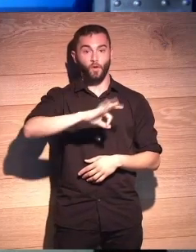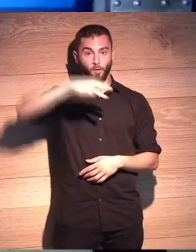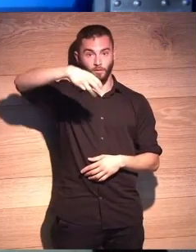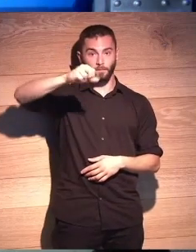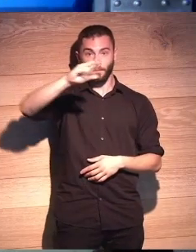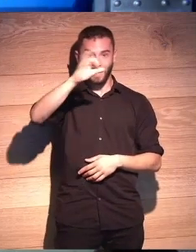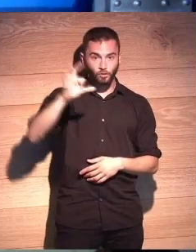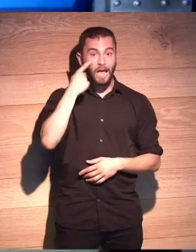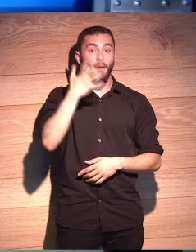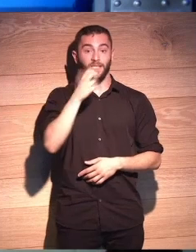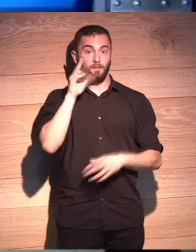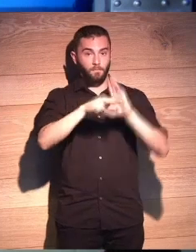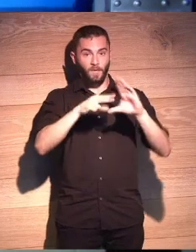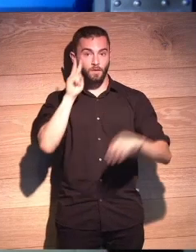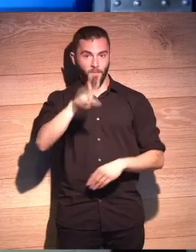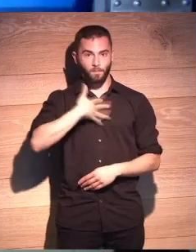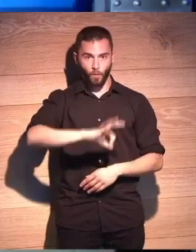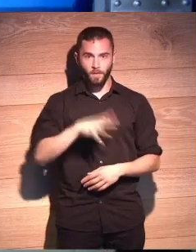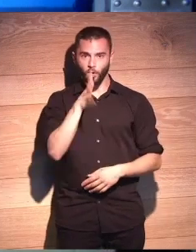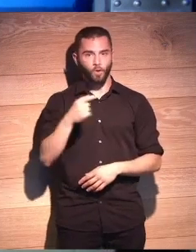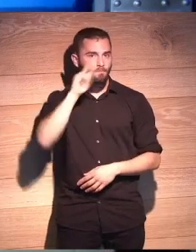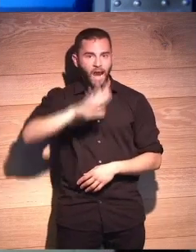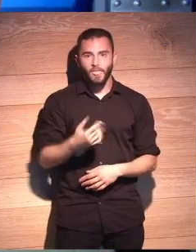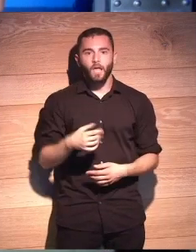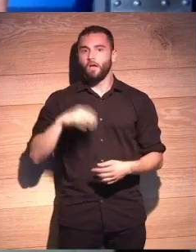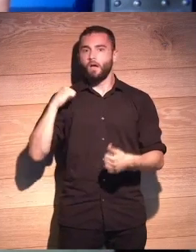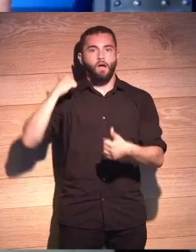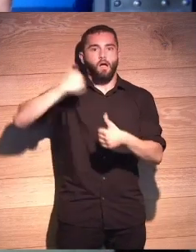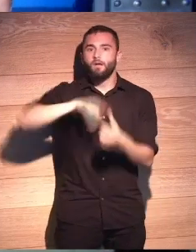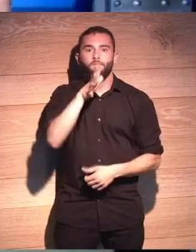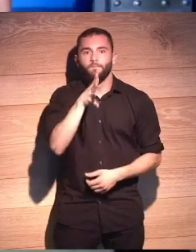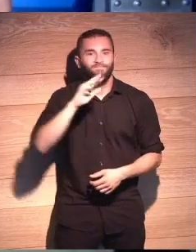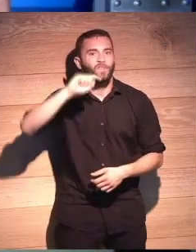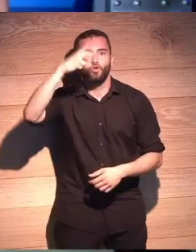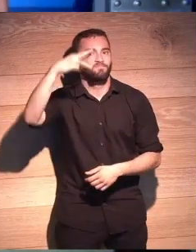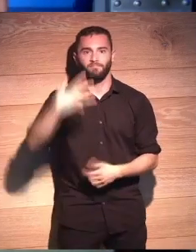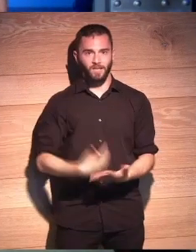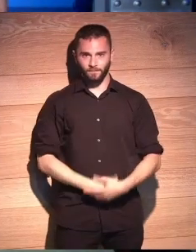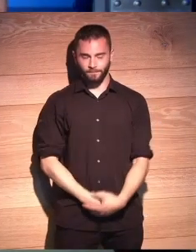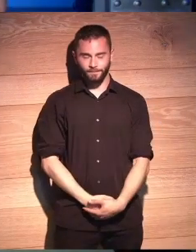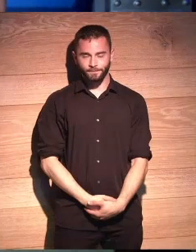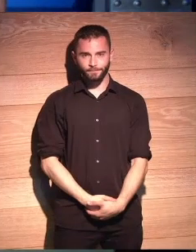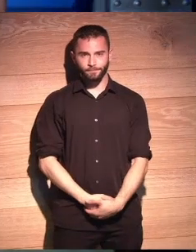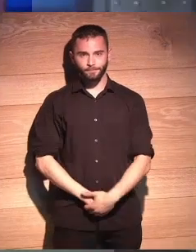que me parece que es de las cosas más espectaculares que yo he visto.